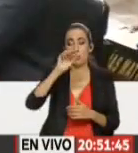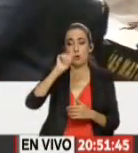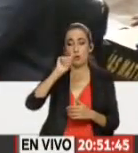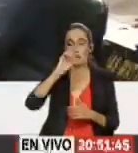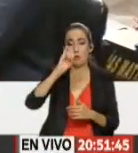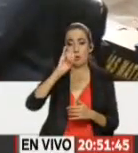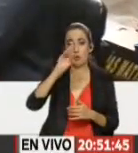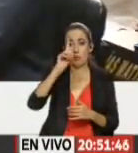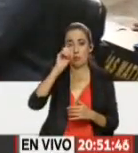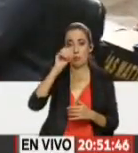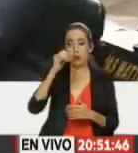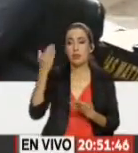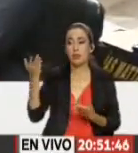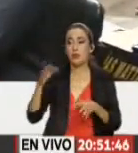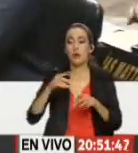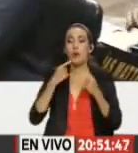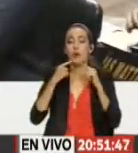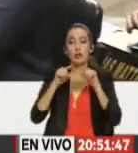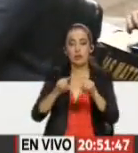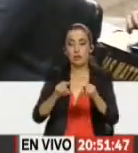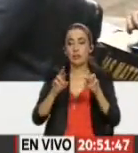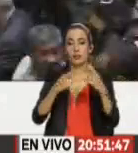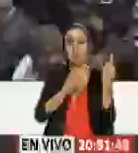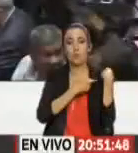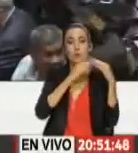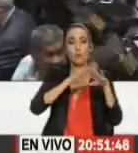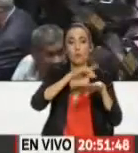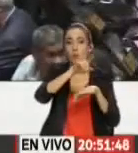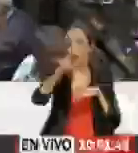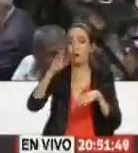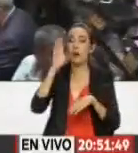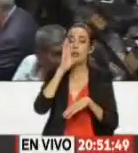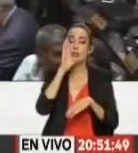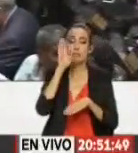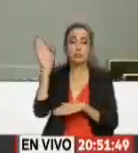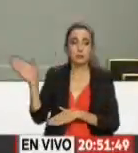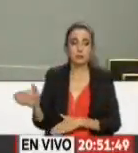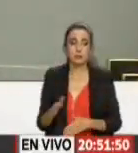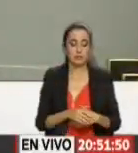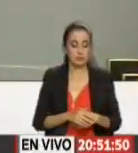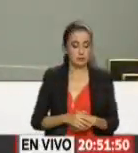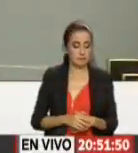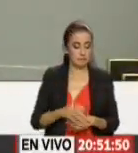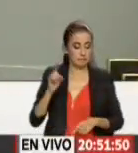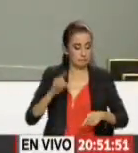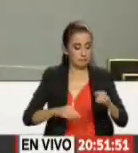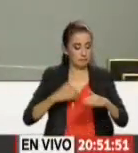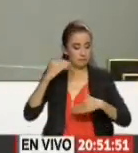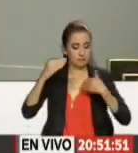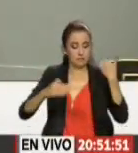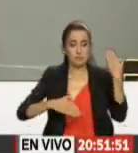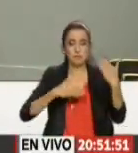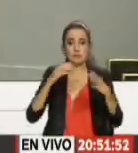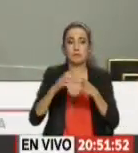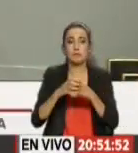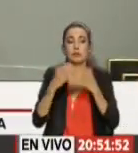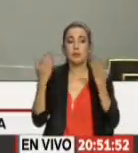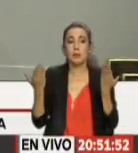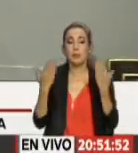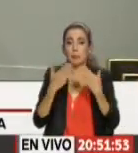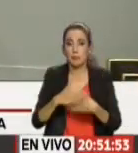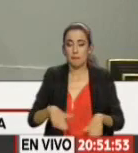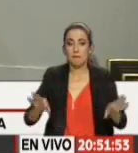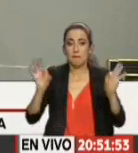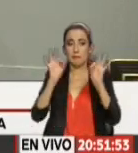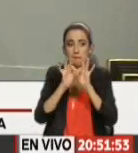medio centenar de países, reaccionó responsabilizando al régimen chavista. Un régimen que no tiene ninguna